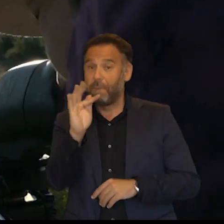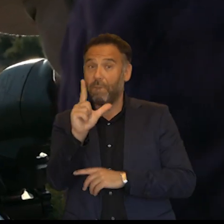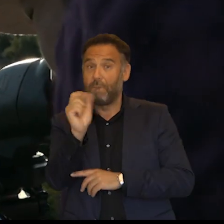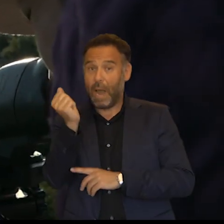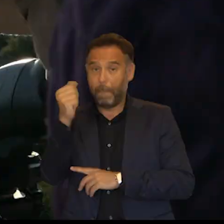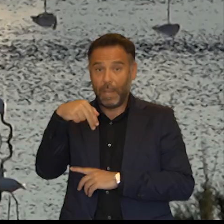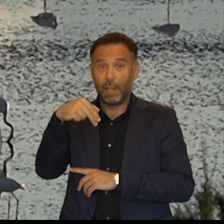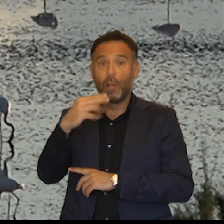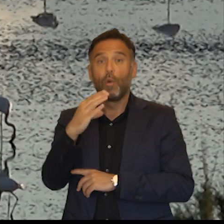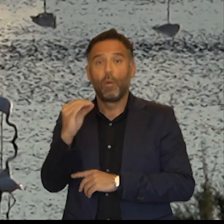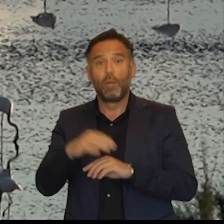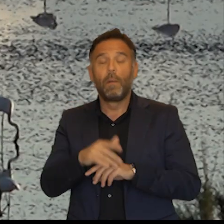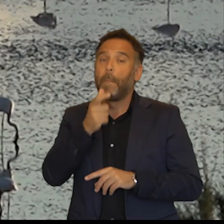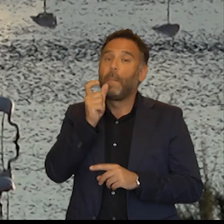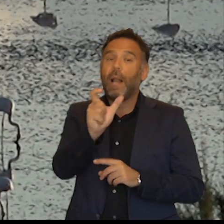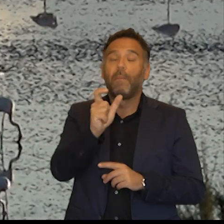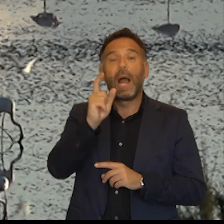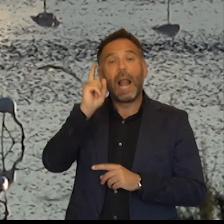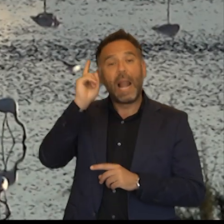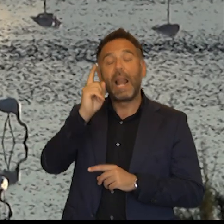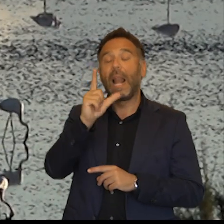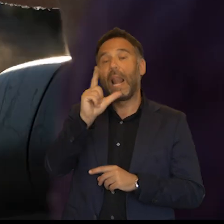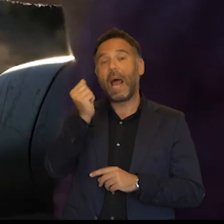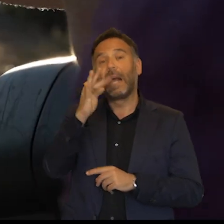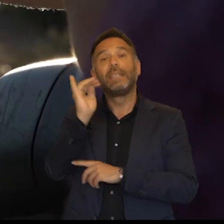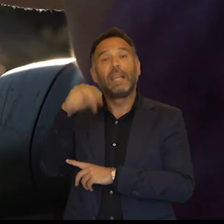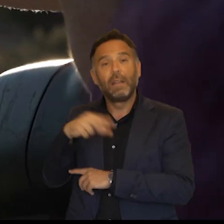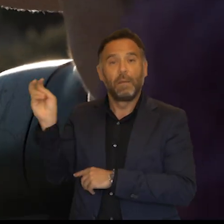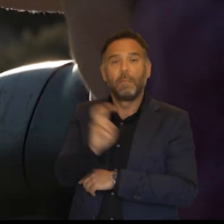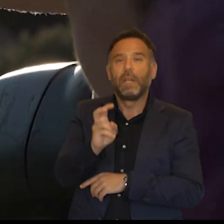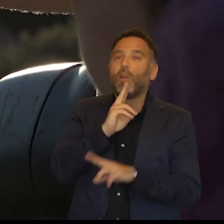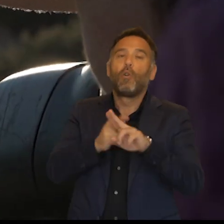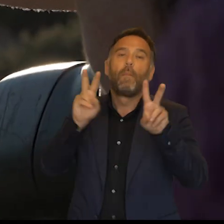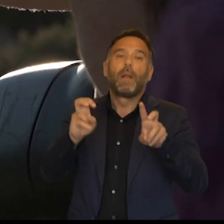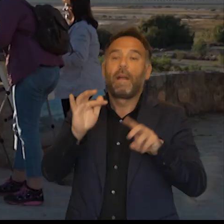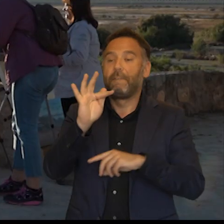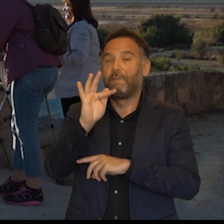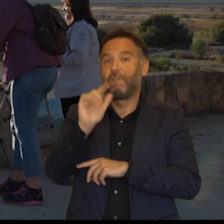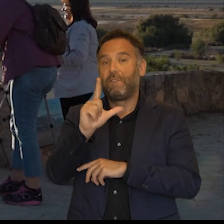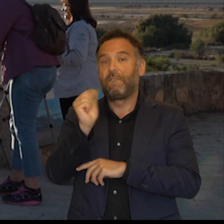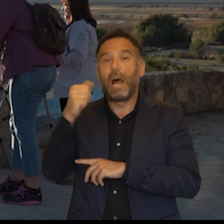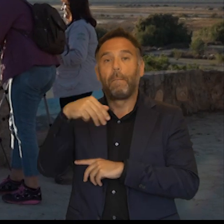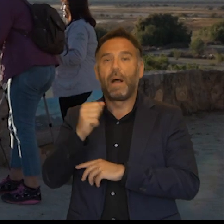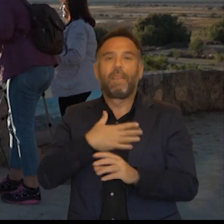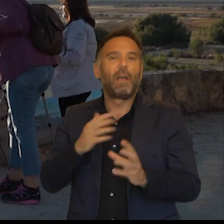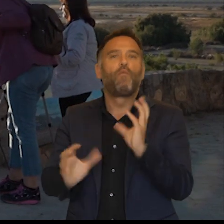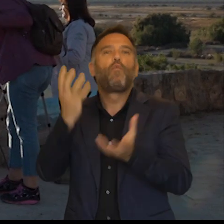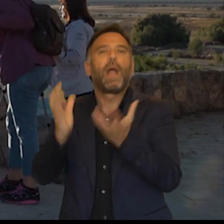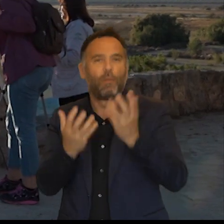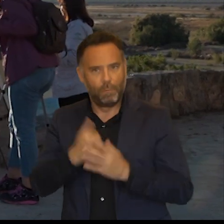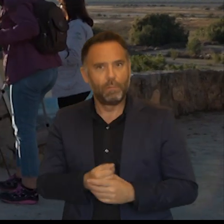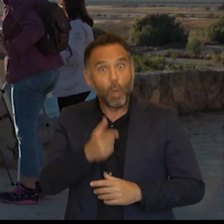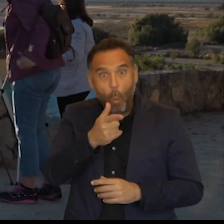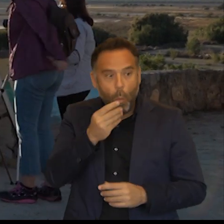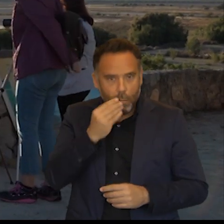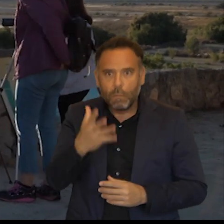flamenco viene de la palabra latina flama. Flama quiere decir llama, llama de fuego. Intenso. Entonces